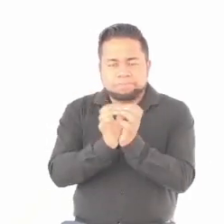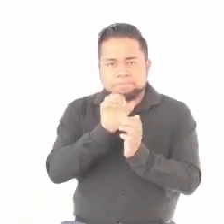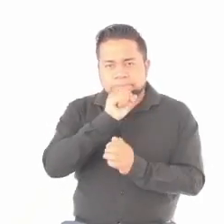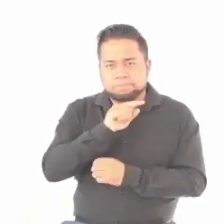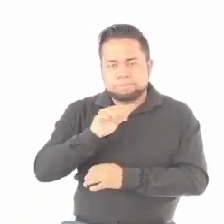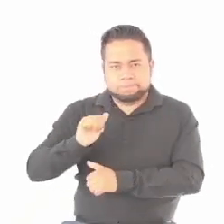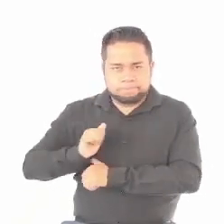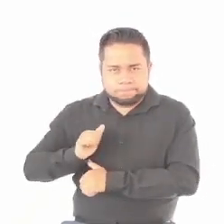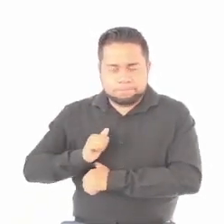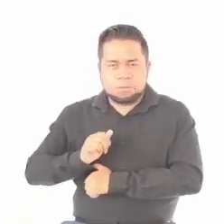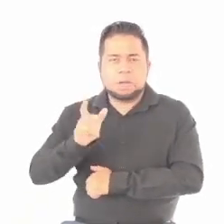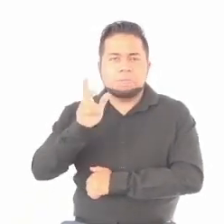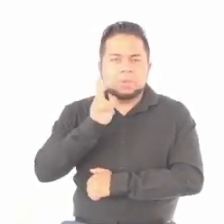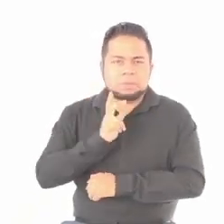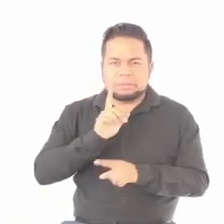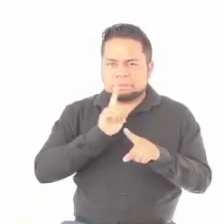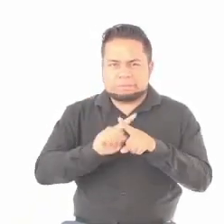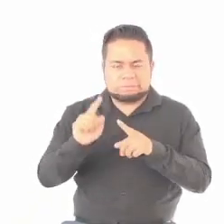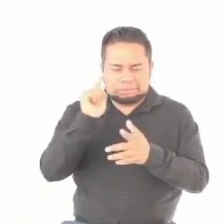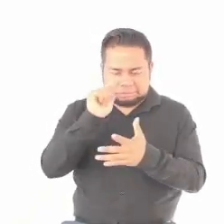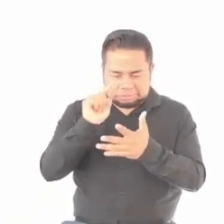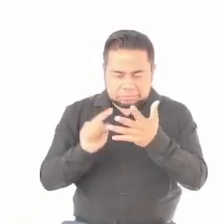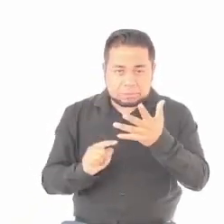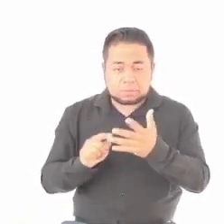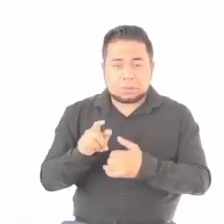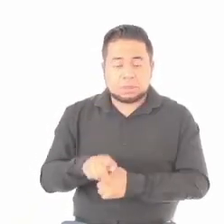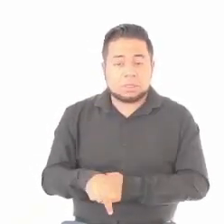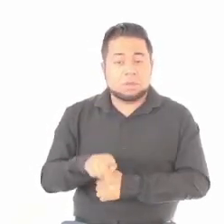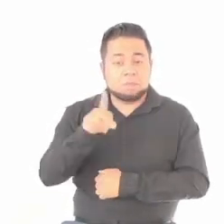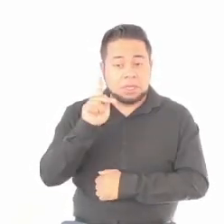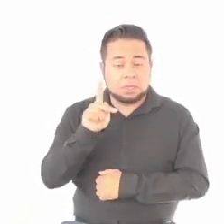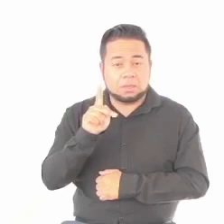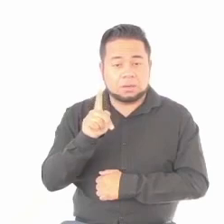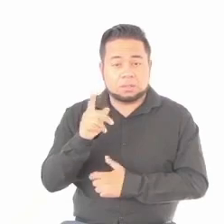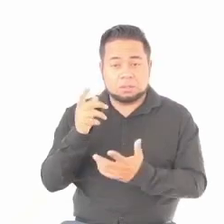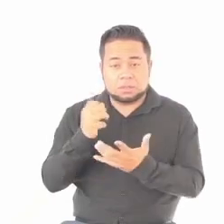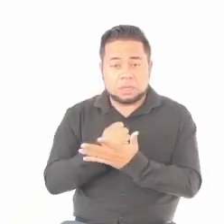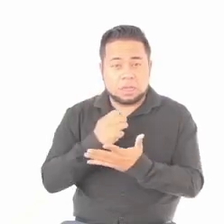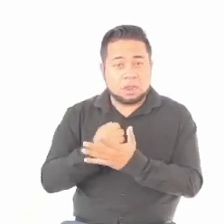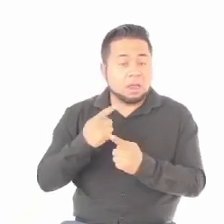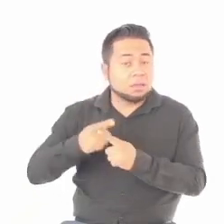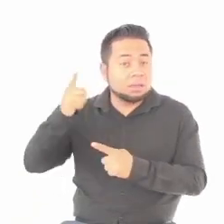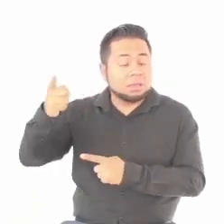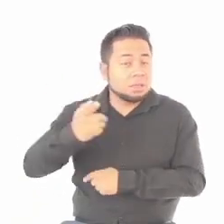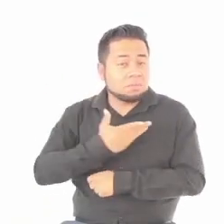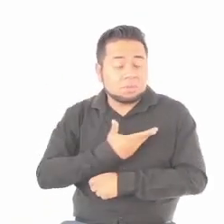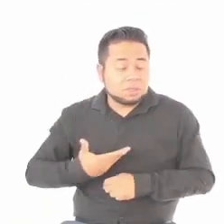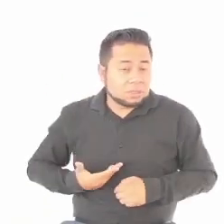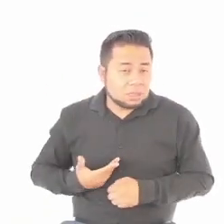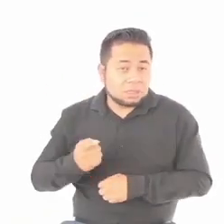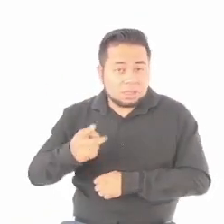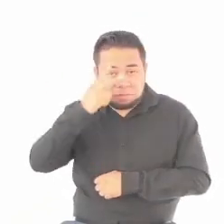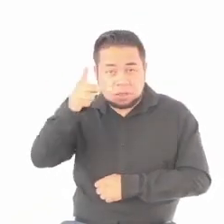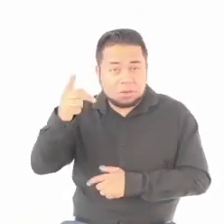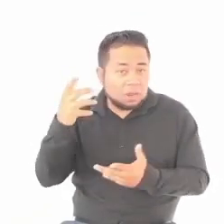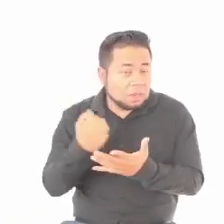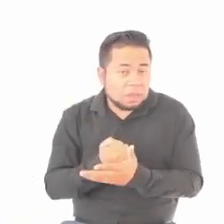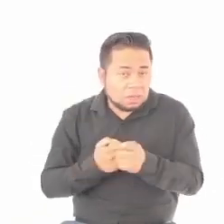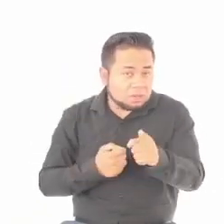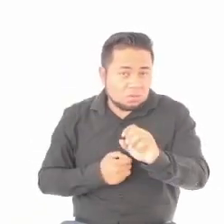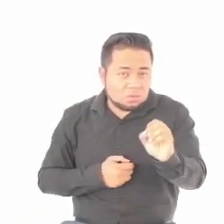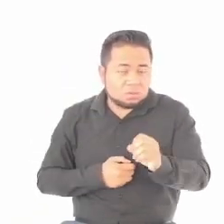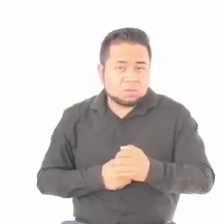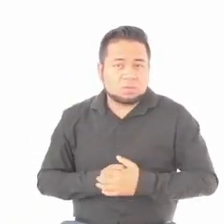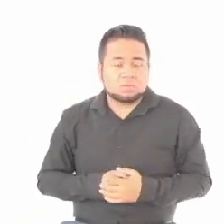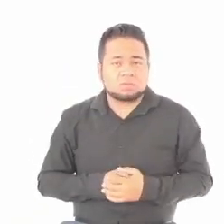SEDENA, Pemex, entre otras. Sin embargo, son logros de nuestro presidente Andrés Manuel López Obrador. Lo